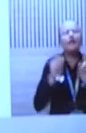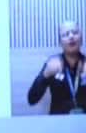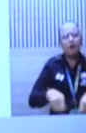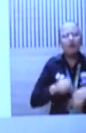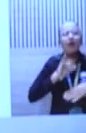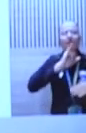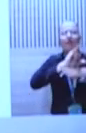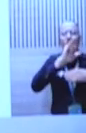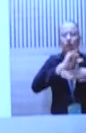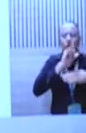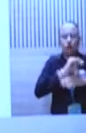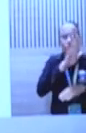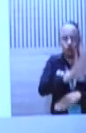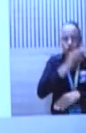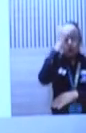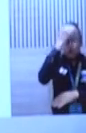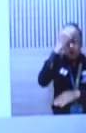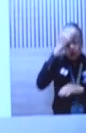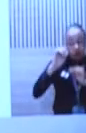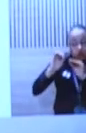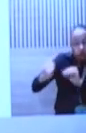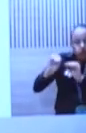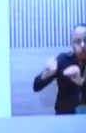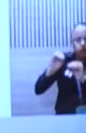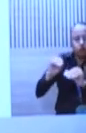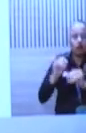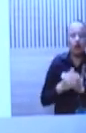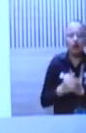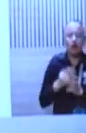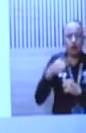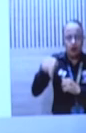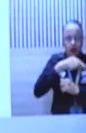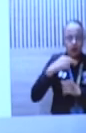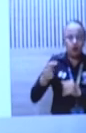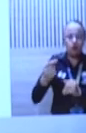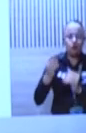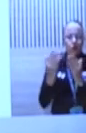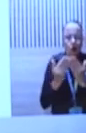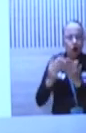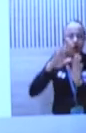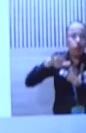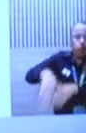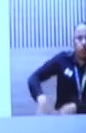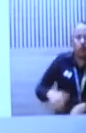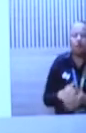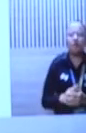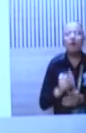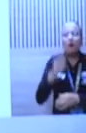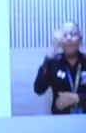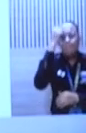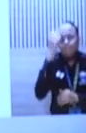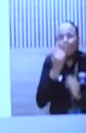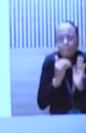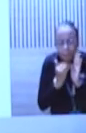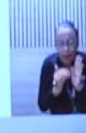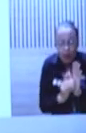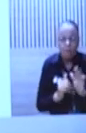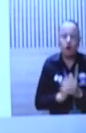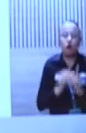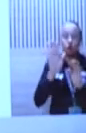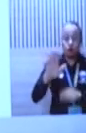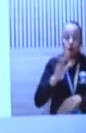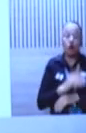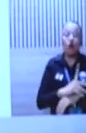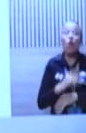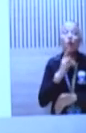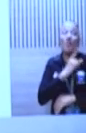pueden ser las que estén abandonadas no puede ser que la normal de varones le quite medio lote para hacer la mega biblioteca y yo no tenga biblioteca ni sala de